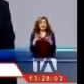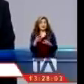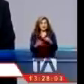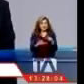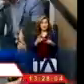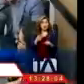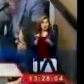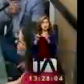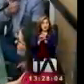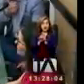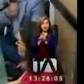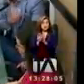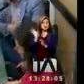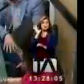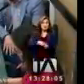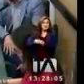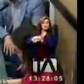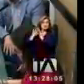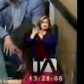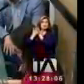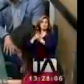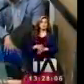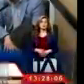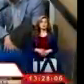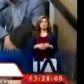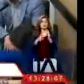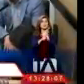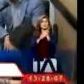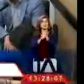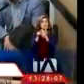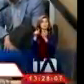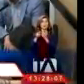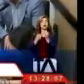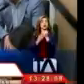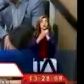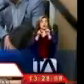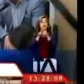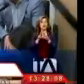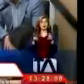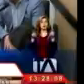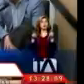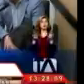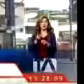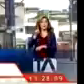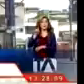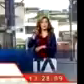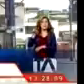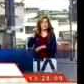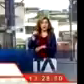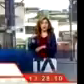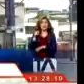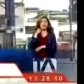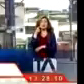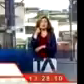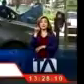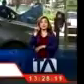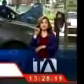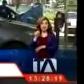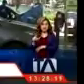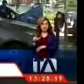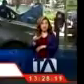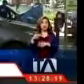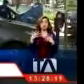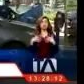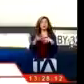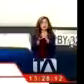se van a ir a la cárcel. En una entrevista en Radio Sucesos, el ministro de Recursos Naturales No Renovables, Carlos Pérez, dijo que en el caso del diésel para privados, este